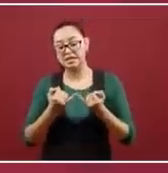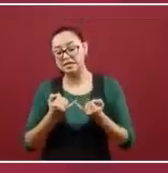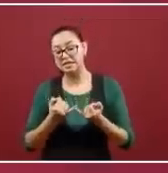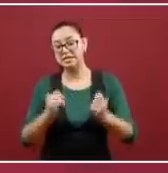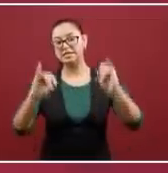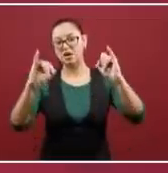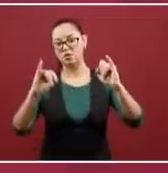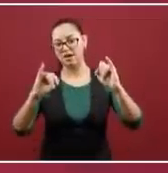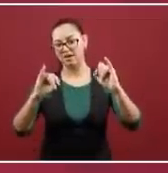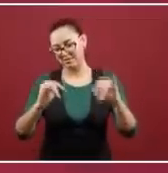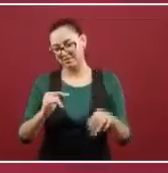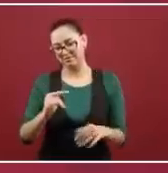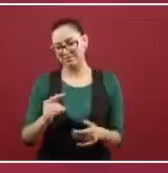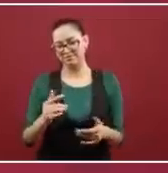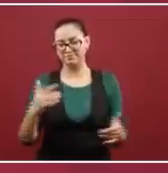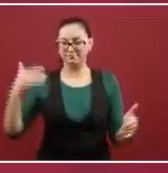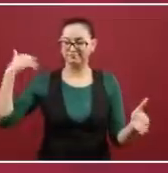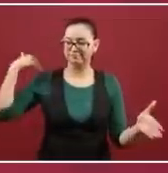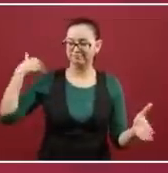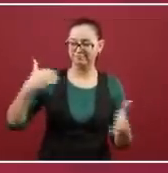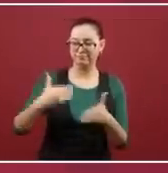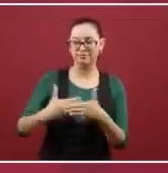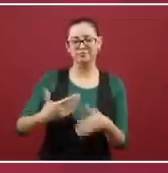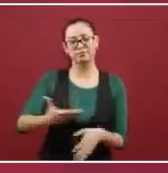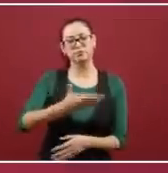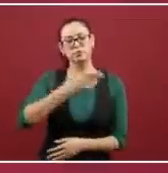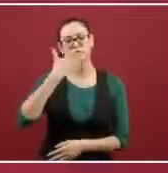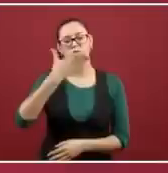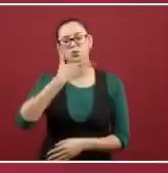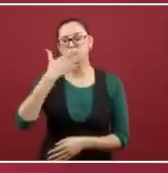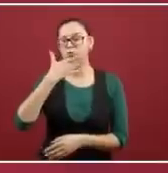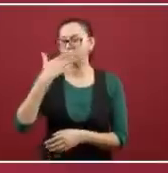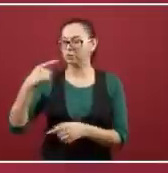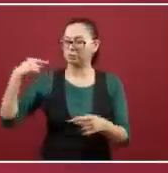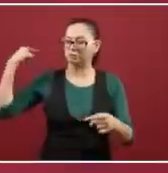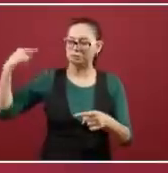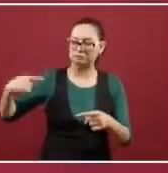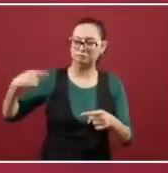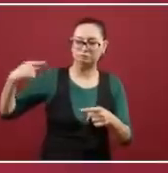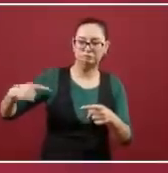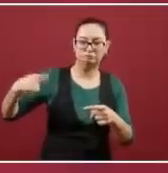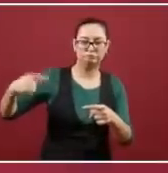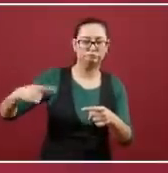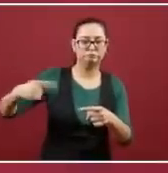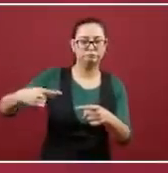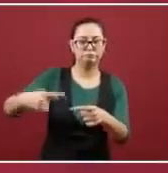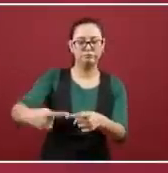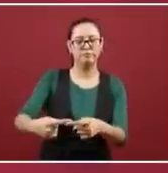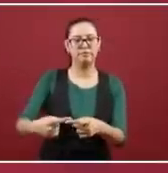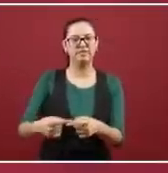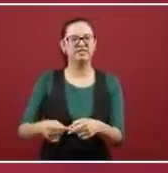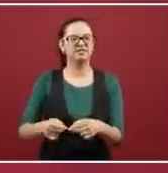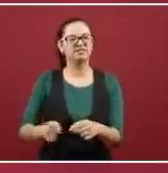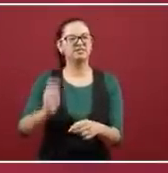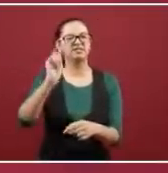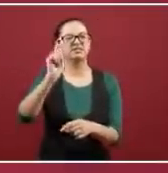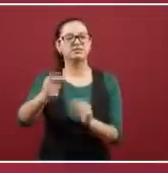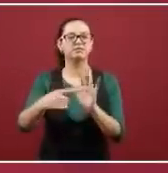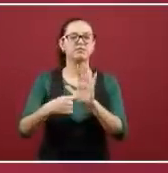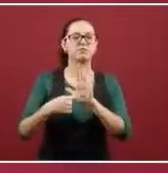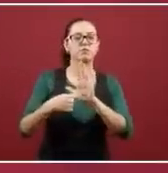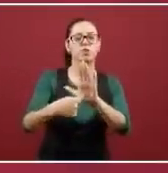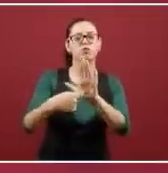llevando a cabo desde hace algún tiempo para la exhibición de